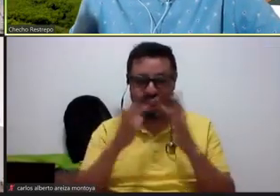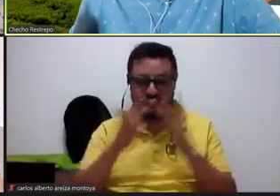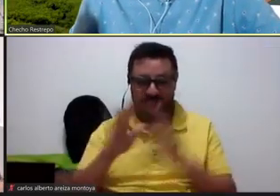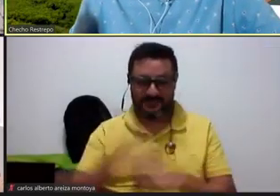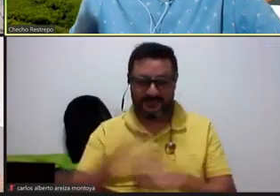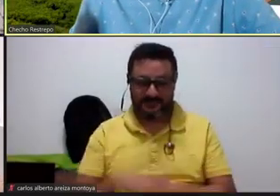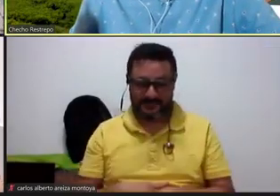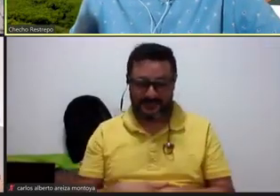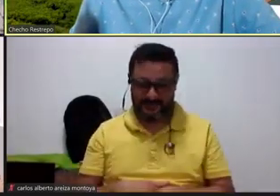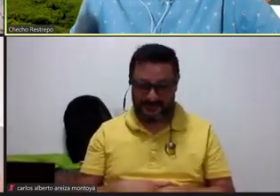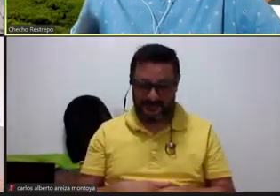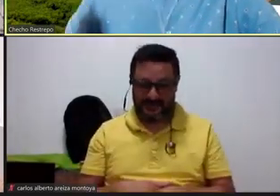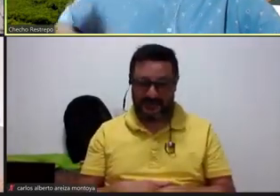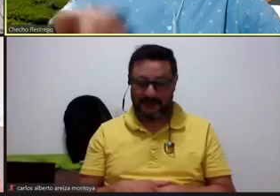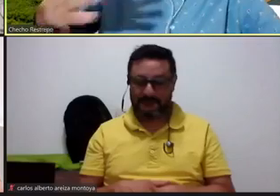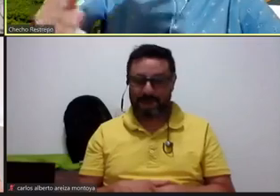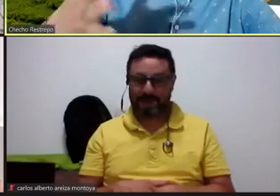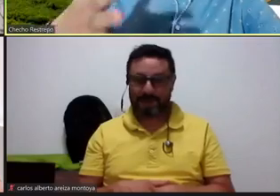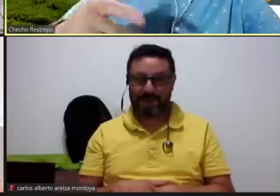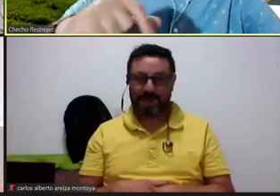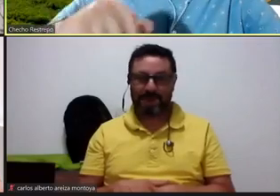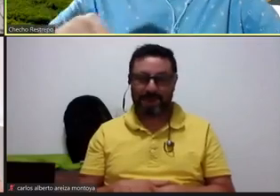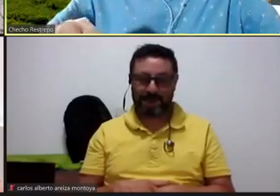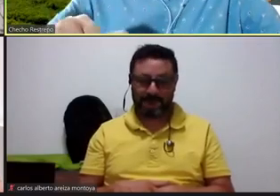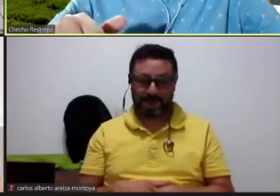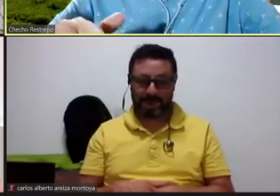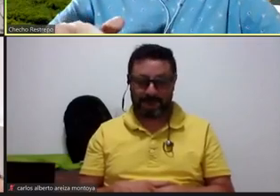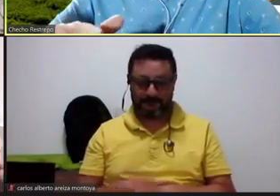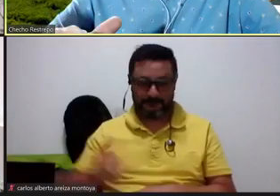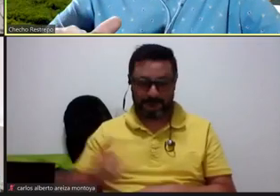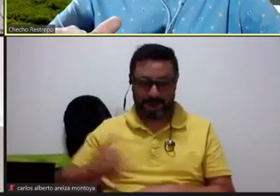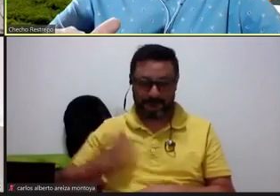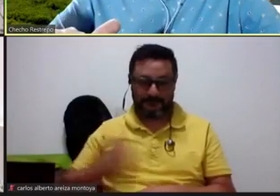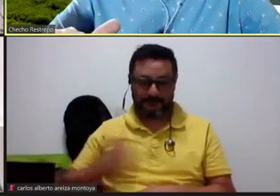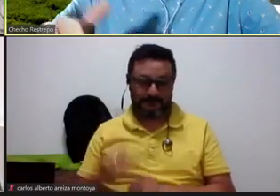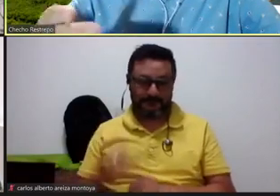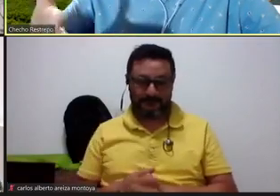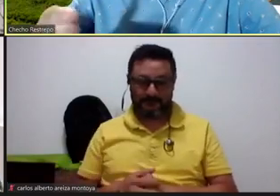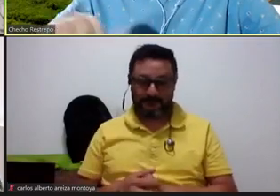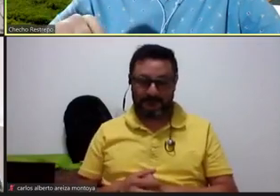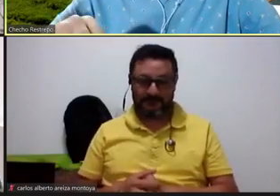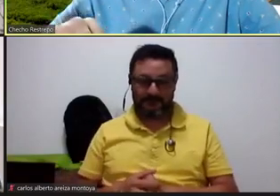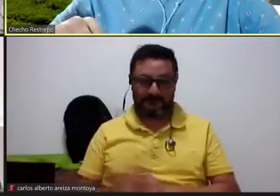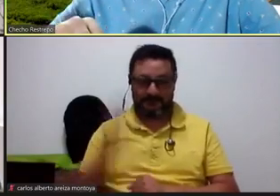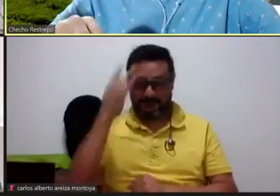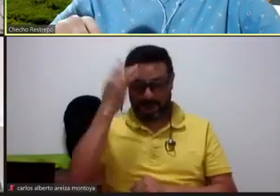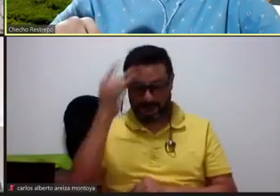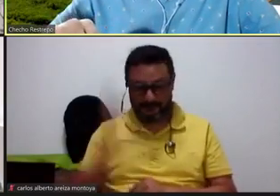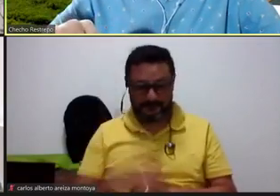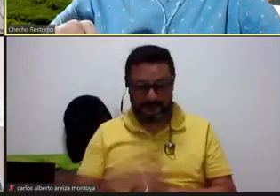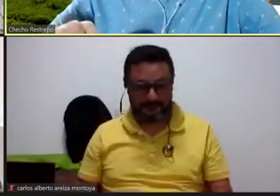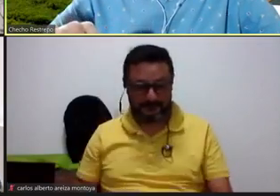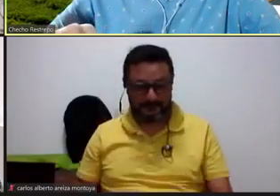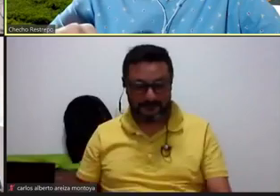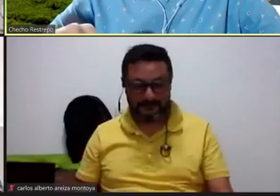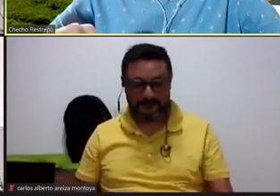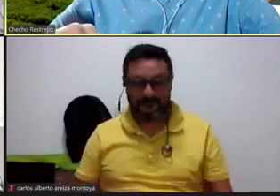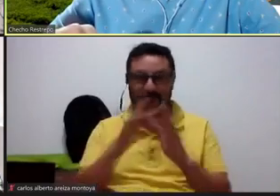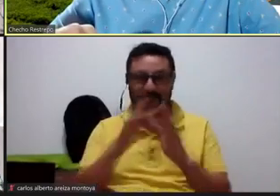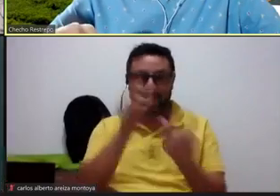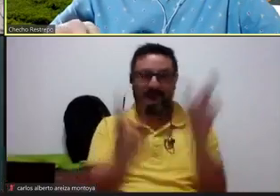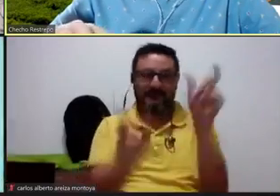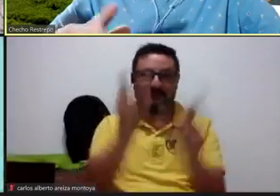Bueno, vamos a aprovechar ya para empezar. Porque pues este programa va dirigido también a la comunidad